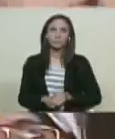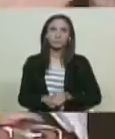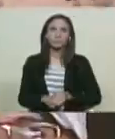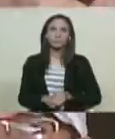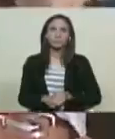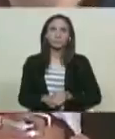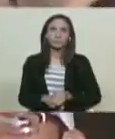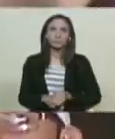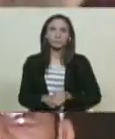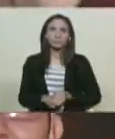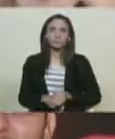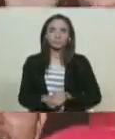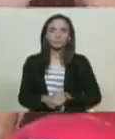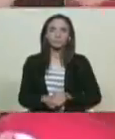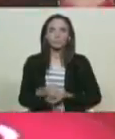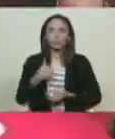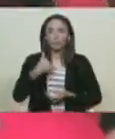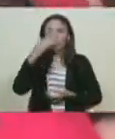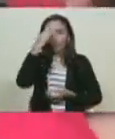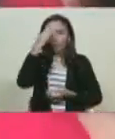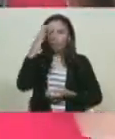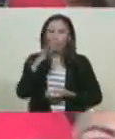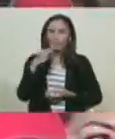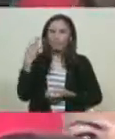Así lo sé.